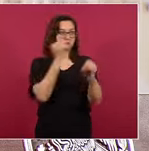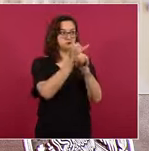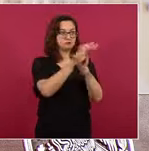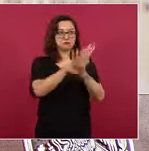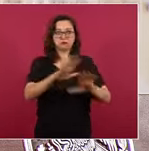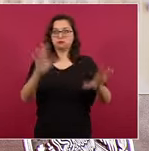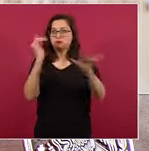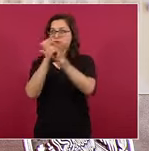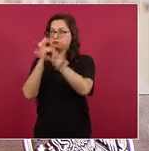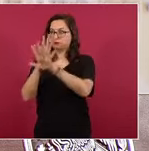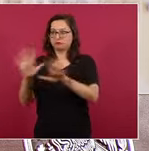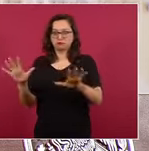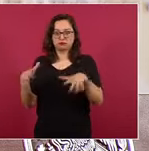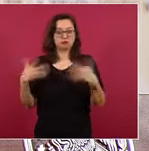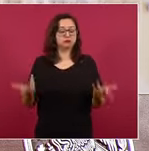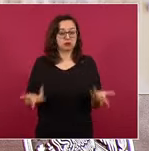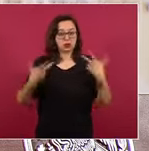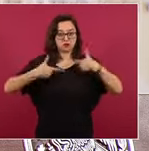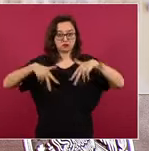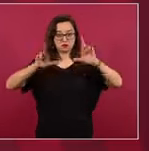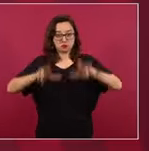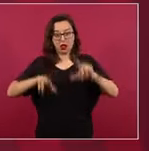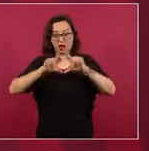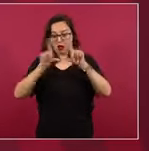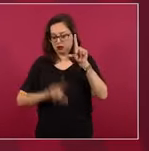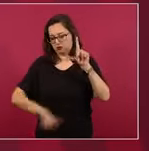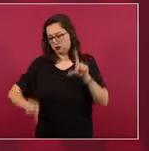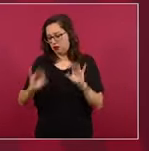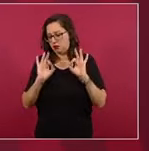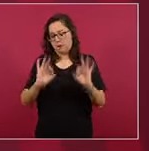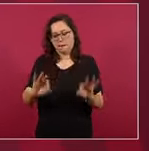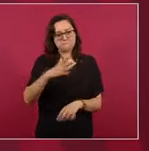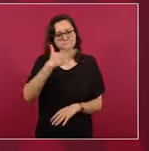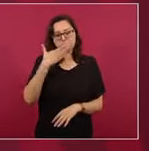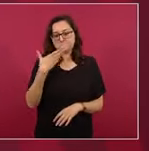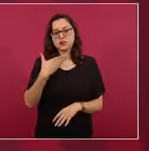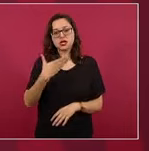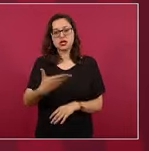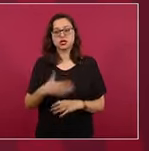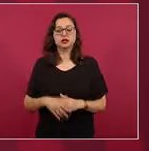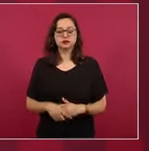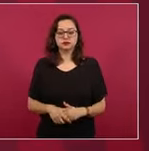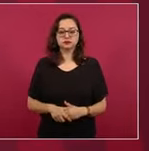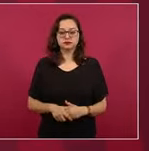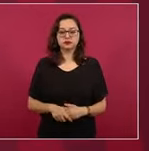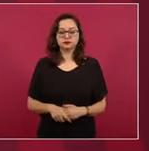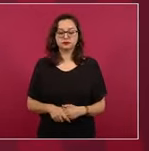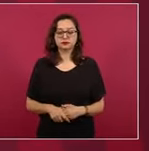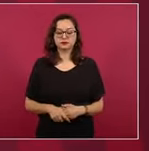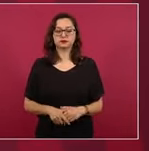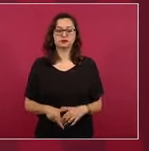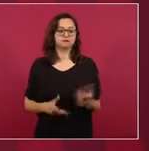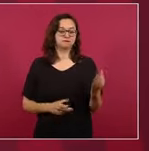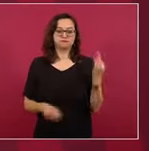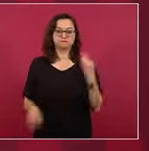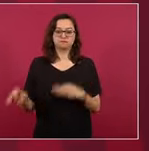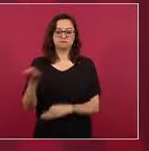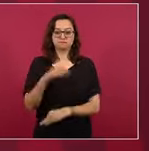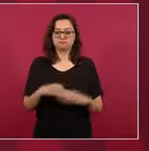son embajadores de México, los